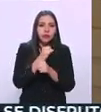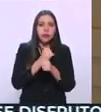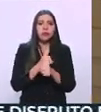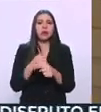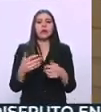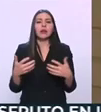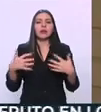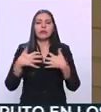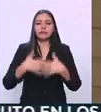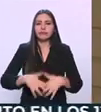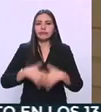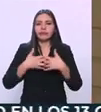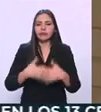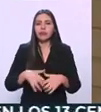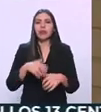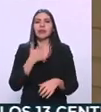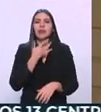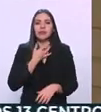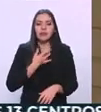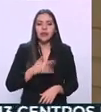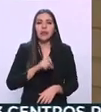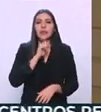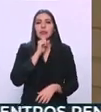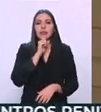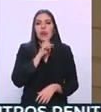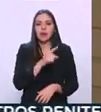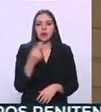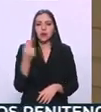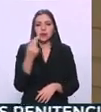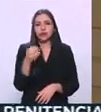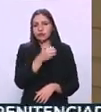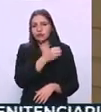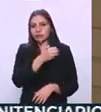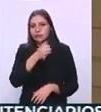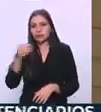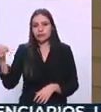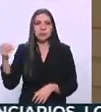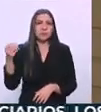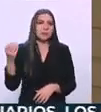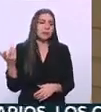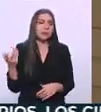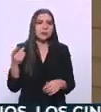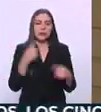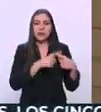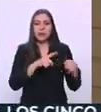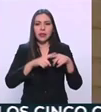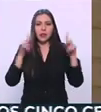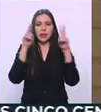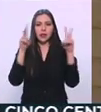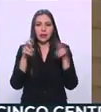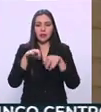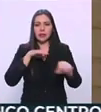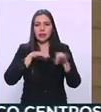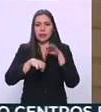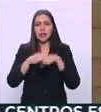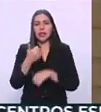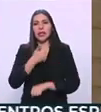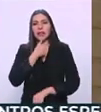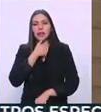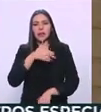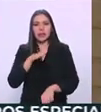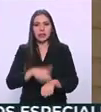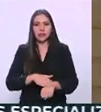refinación, inclusive con optimización de pues todo el aspecto productivo y también de